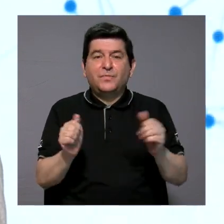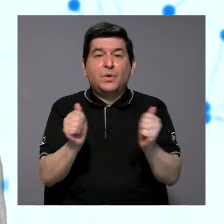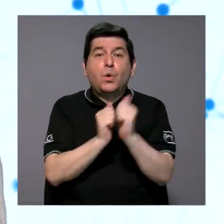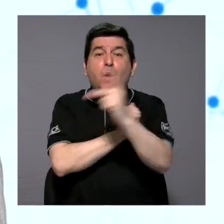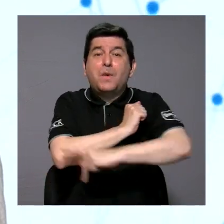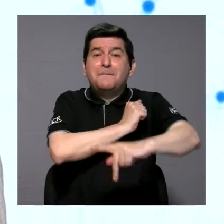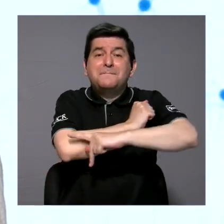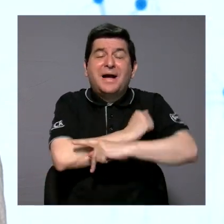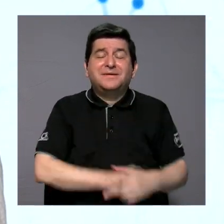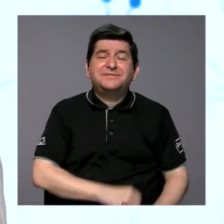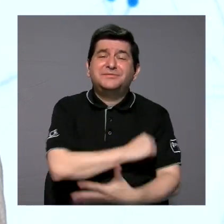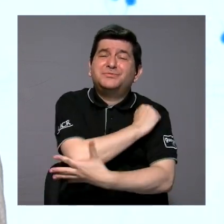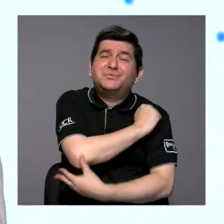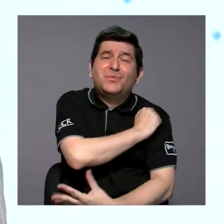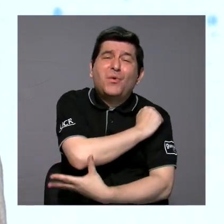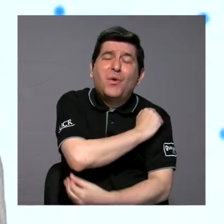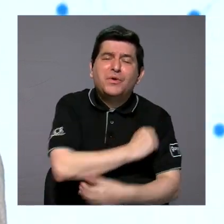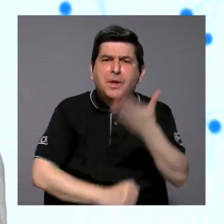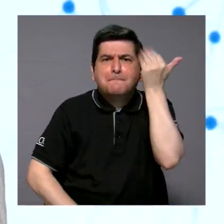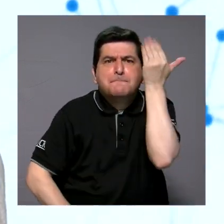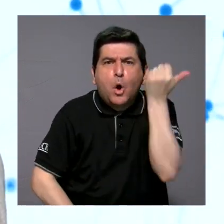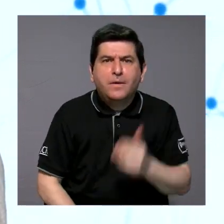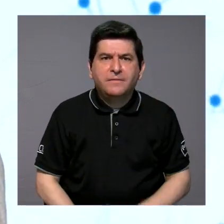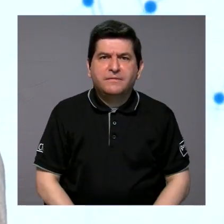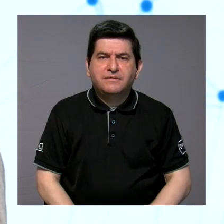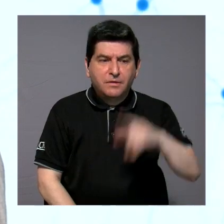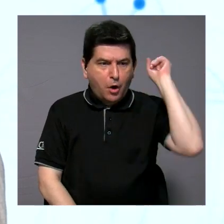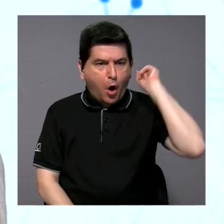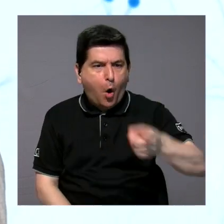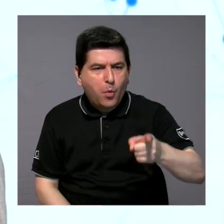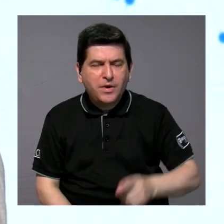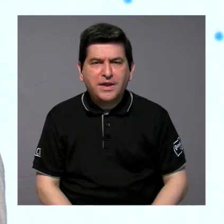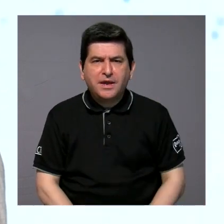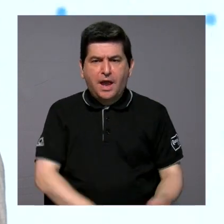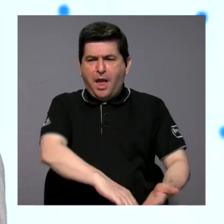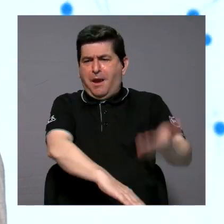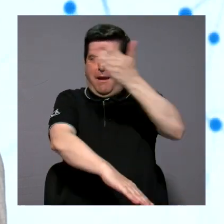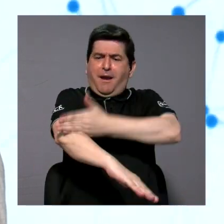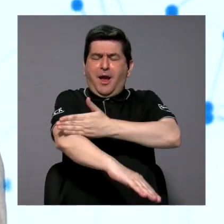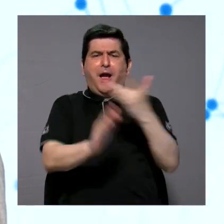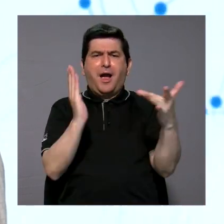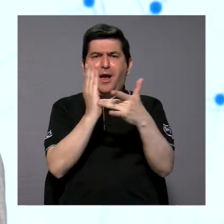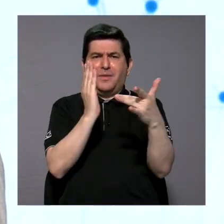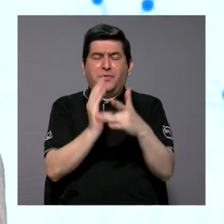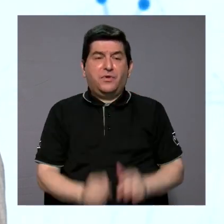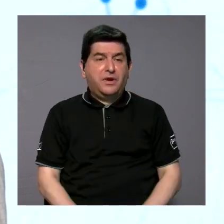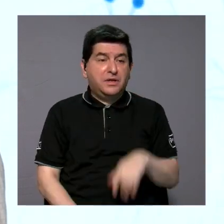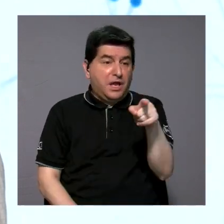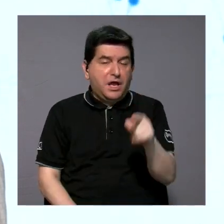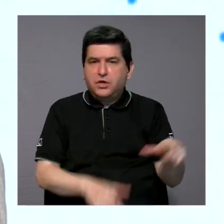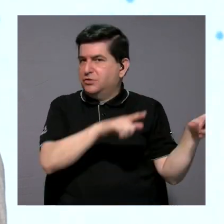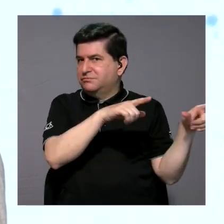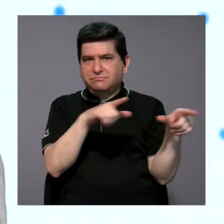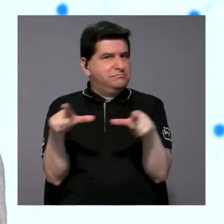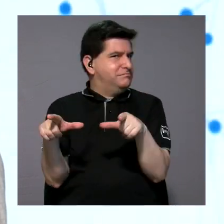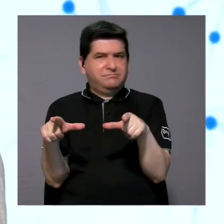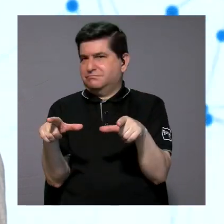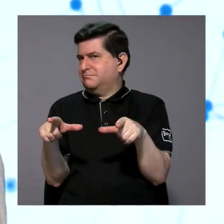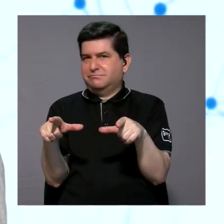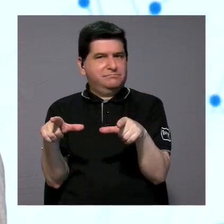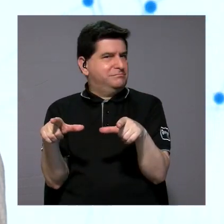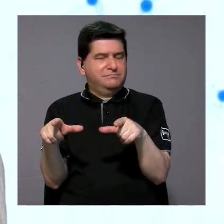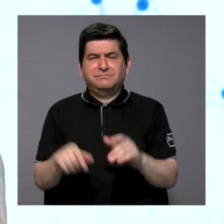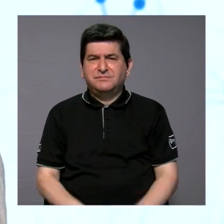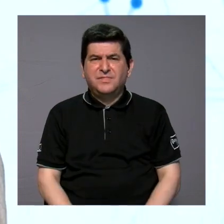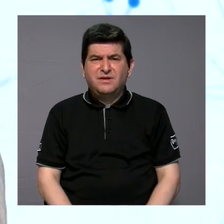países más pobres. ¿Por qué? Porque les están obligando a dar un salto tecnológico para el cual todavía no están preparados,